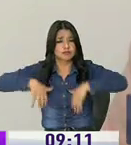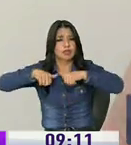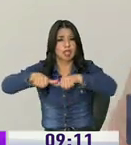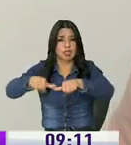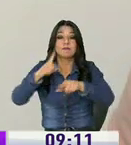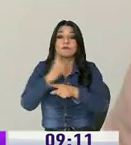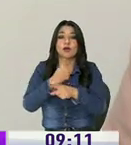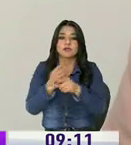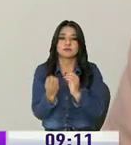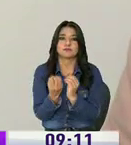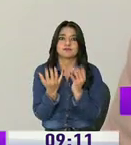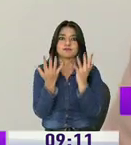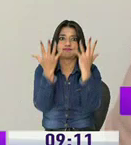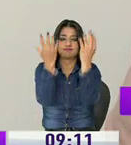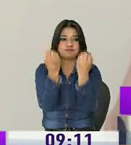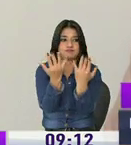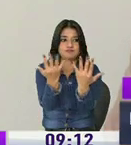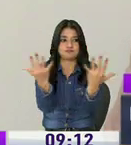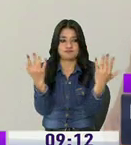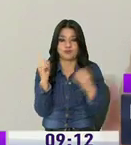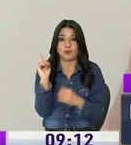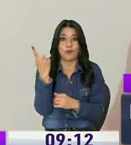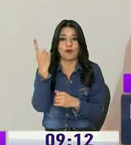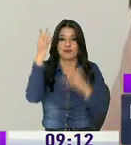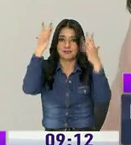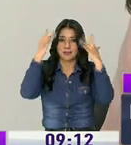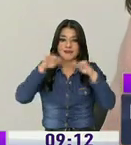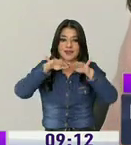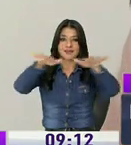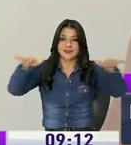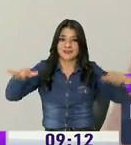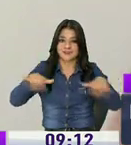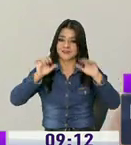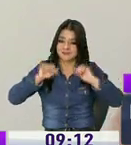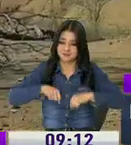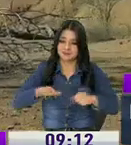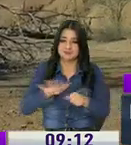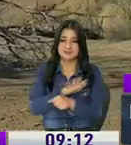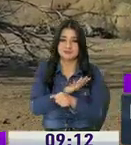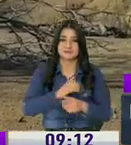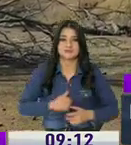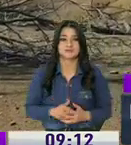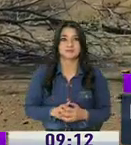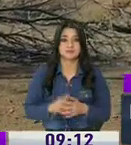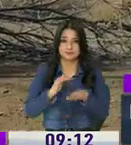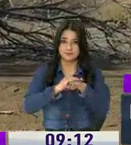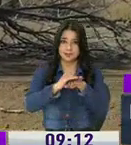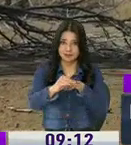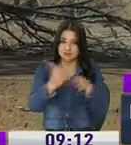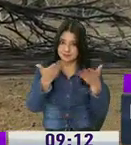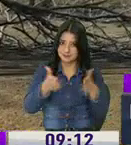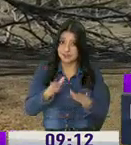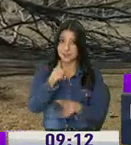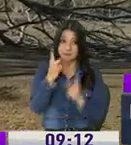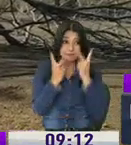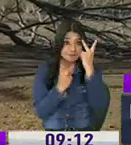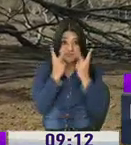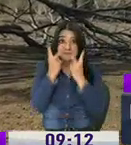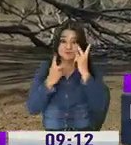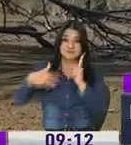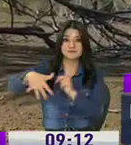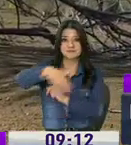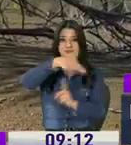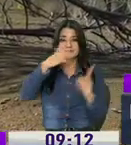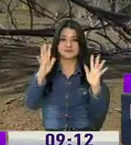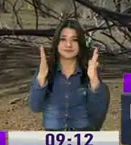la precipitación de lluvia fue única y va a permitir entonces ese florecimiento total. La invitación está hecha para que observen el bosque